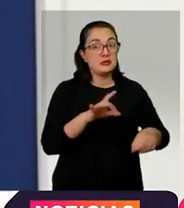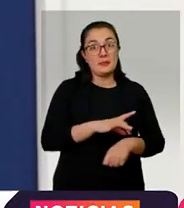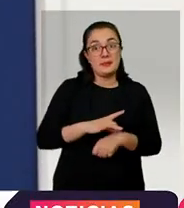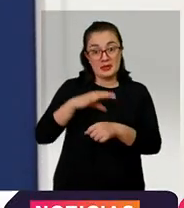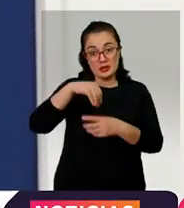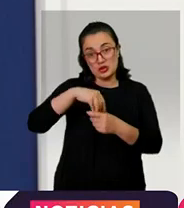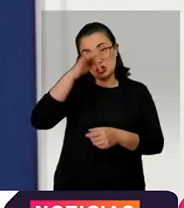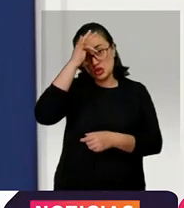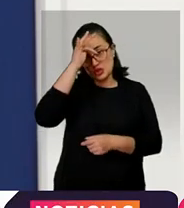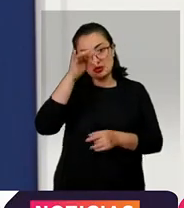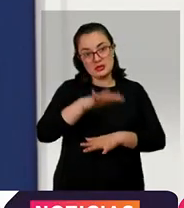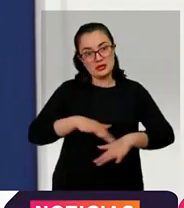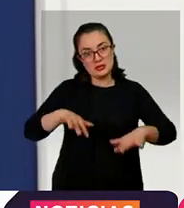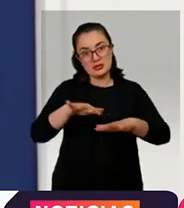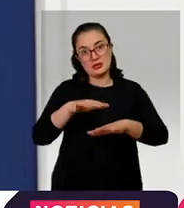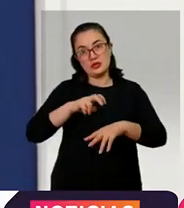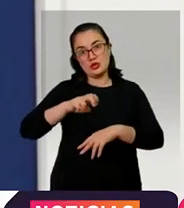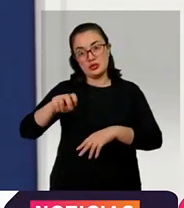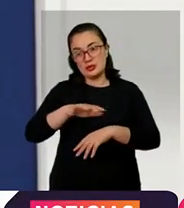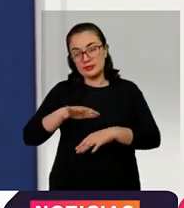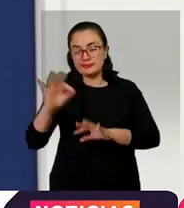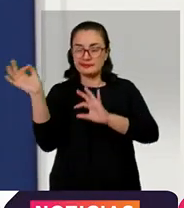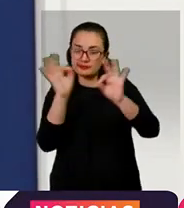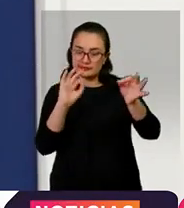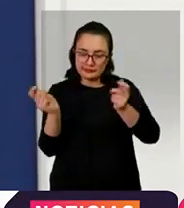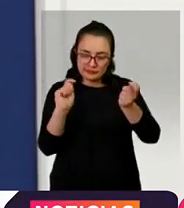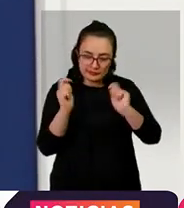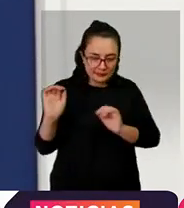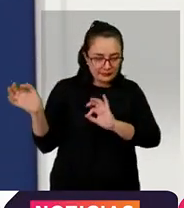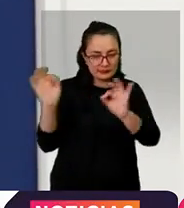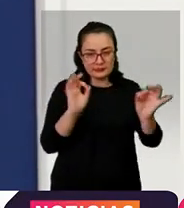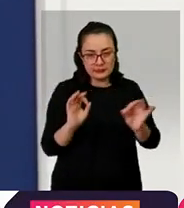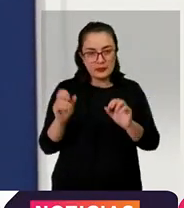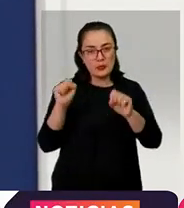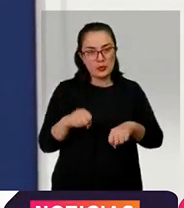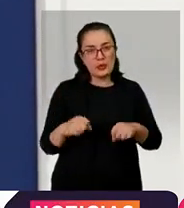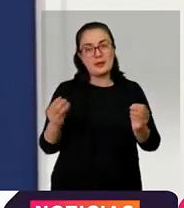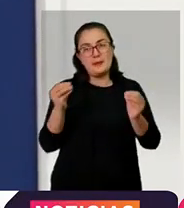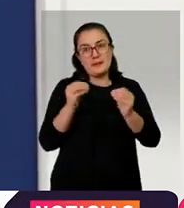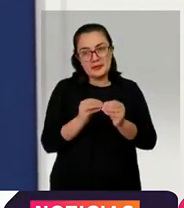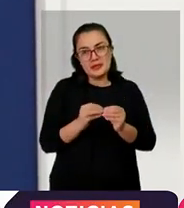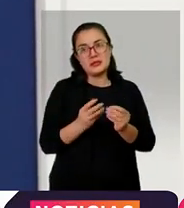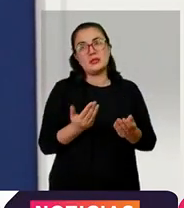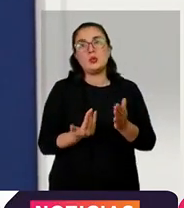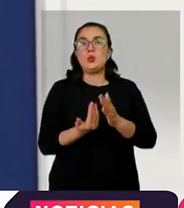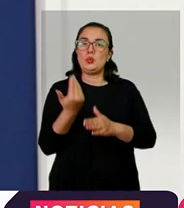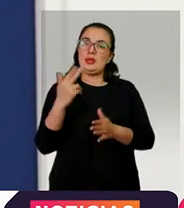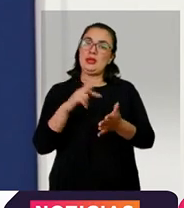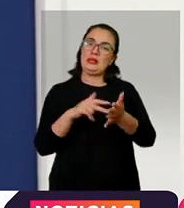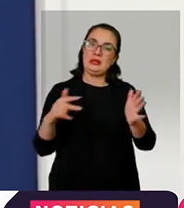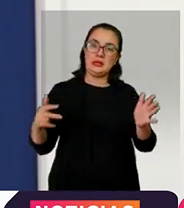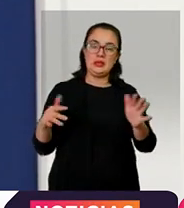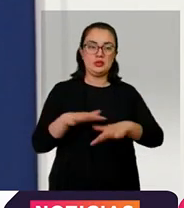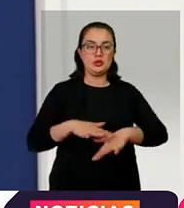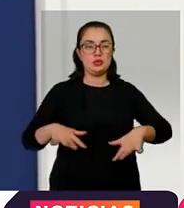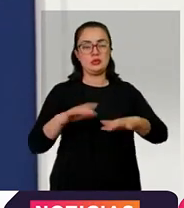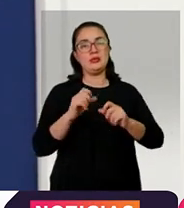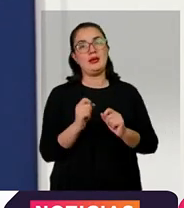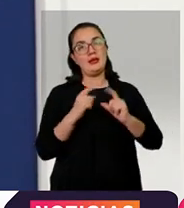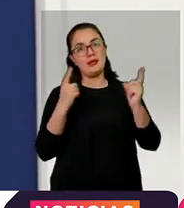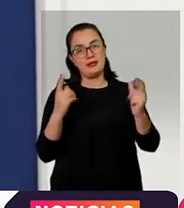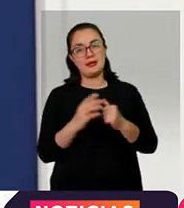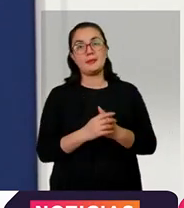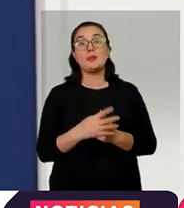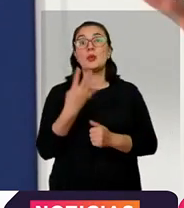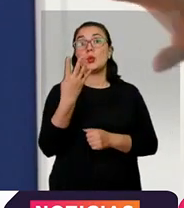subred norte pues se reorganizó de manera tal que pudiéramos tener esa nueva tecnología aquí en Engativá, y los 40 que estaban